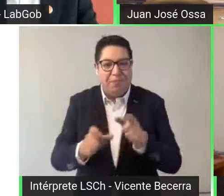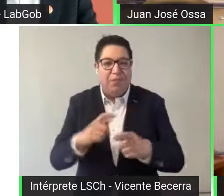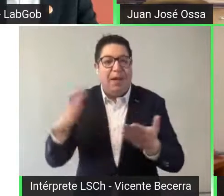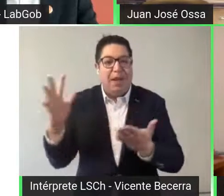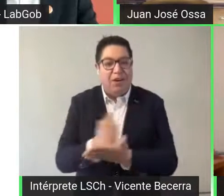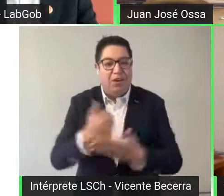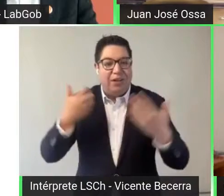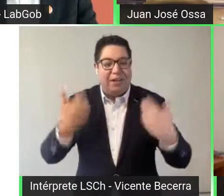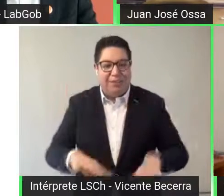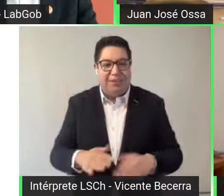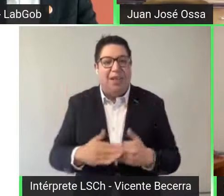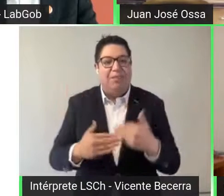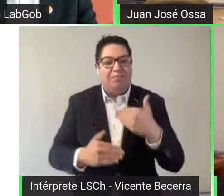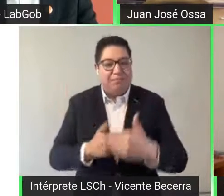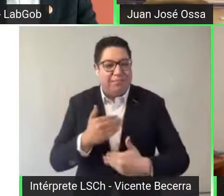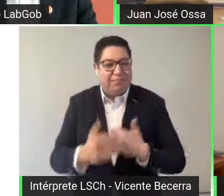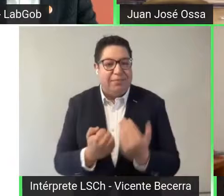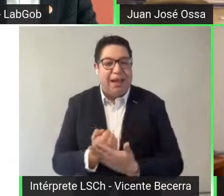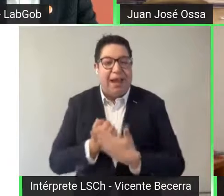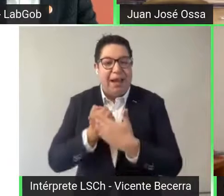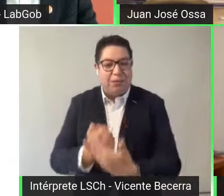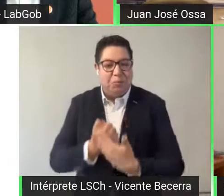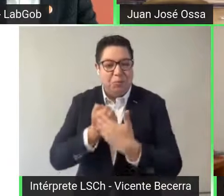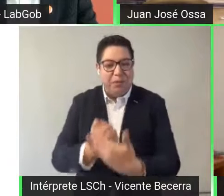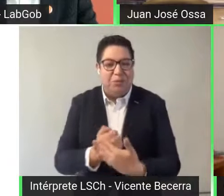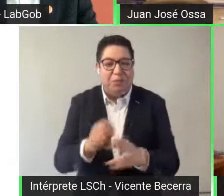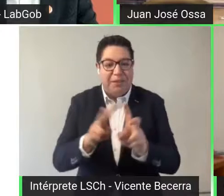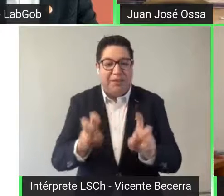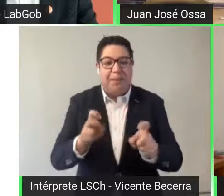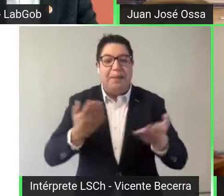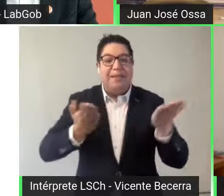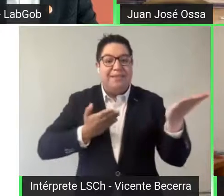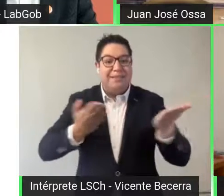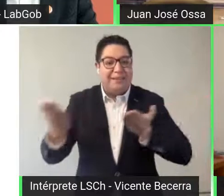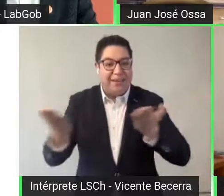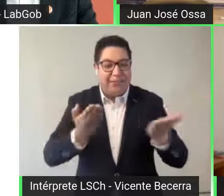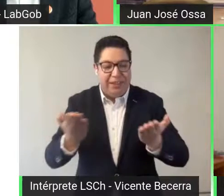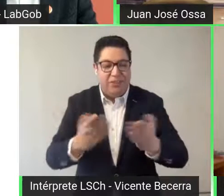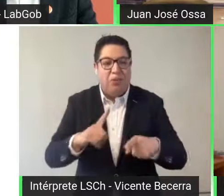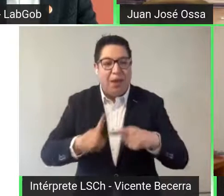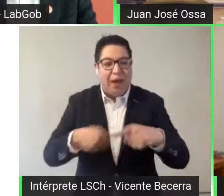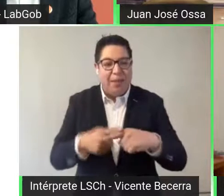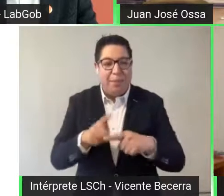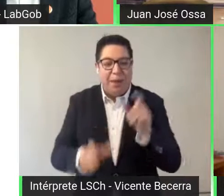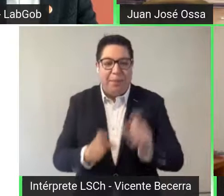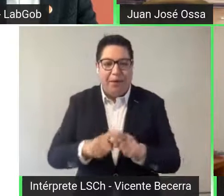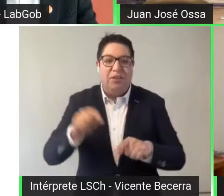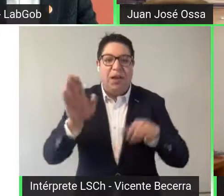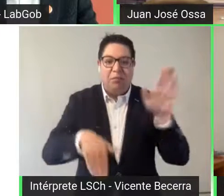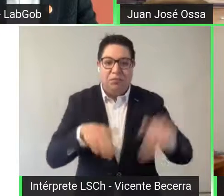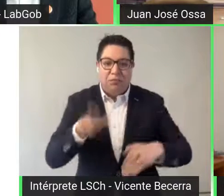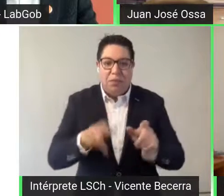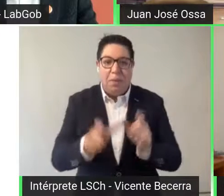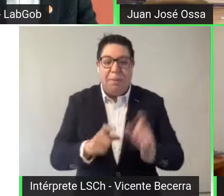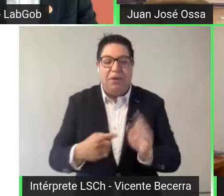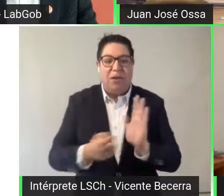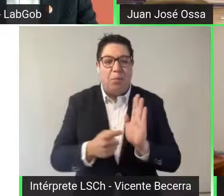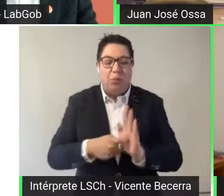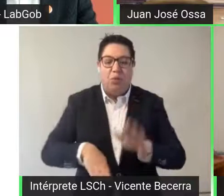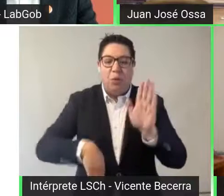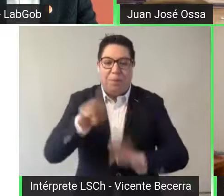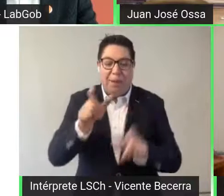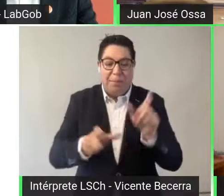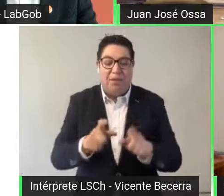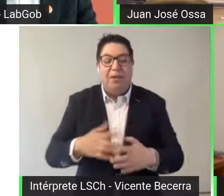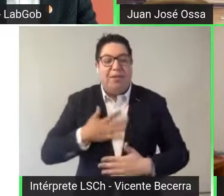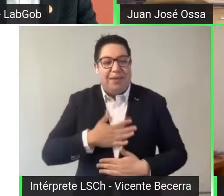ir ayudando a los propios servicios públicos y también a los miles de innovadores que tiene nuestro país. Así que no quería